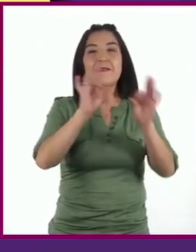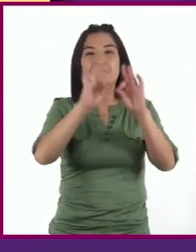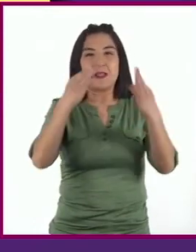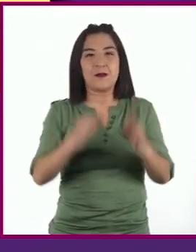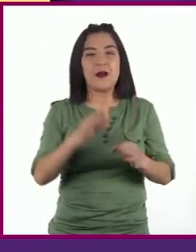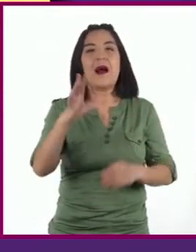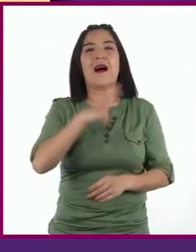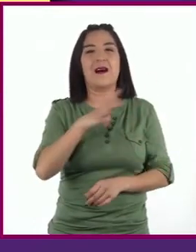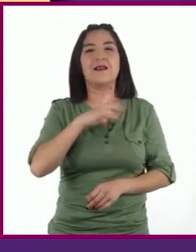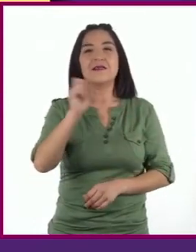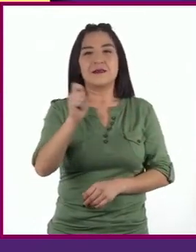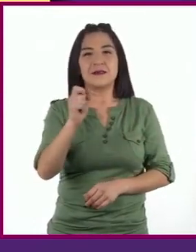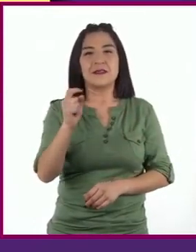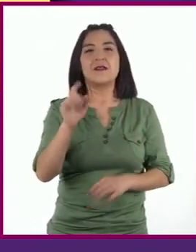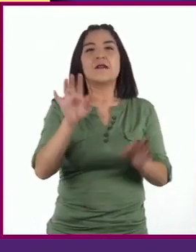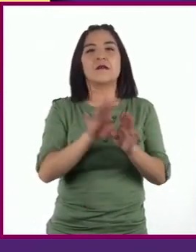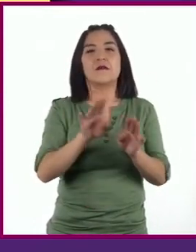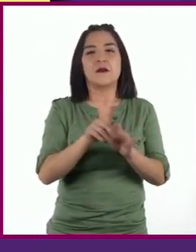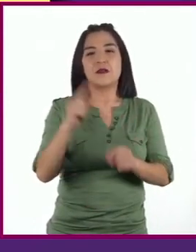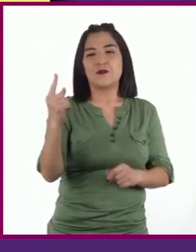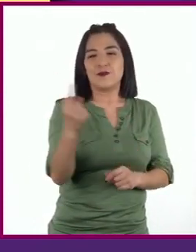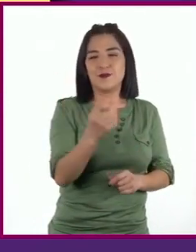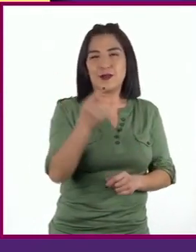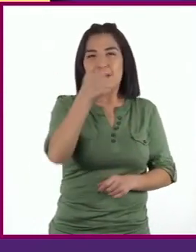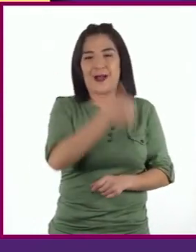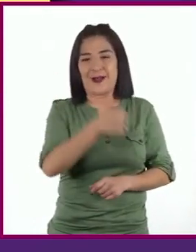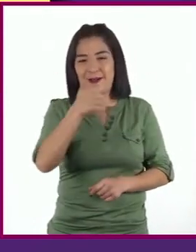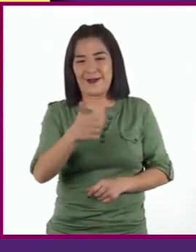está rotando en cada uno de ellos.